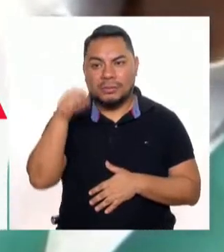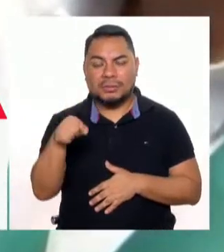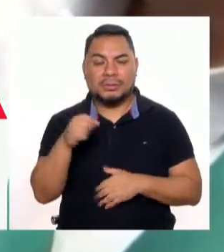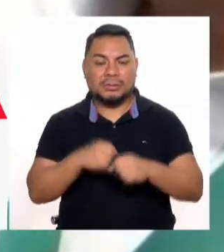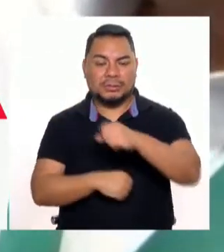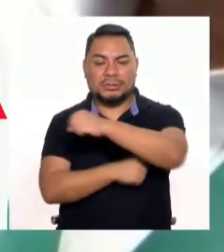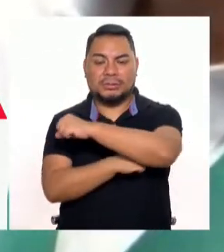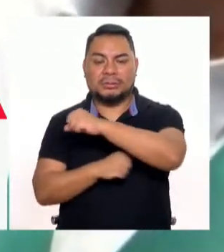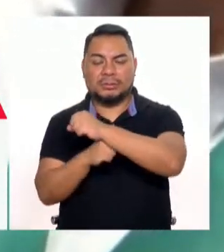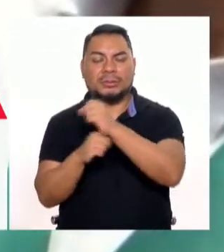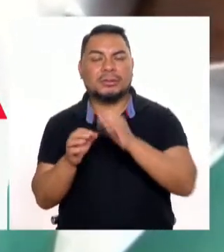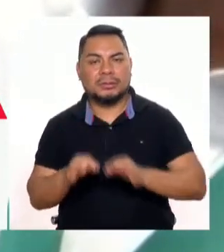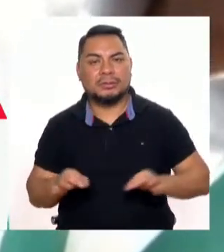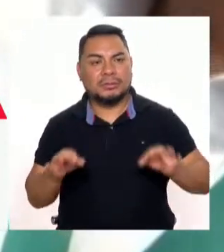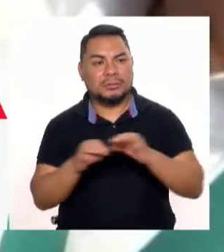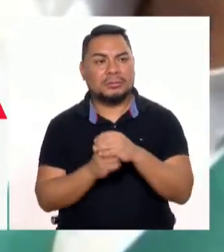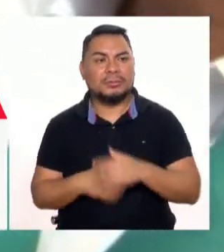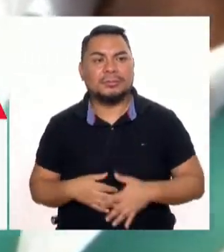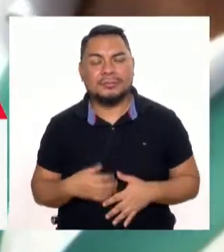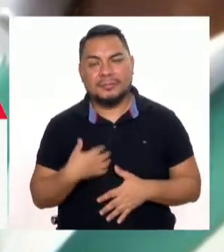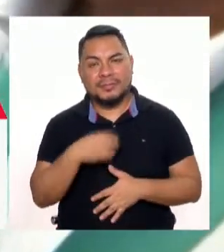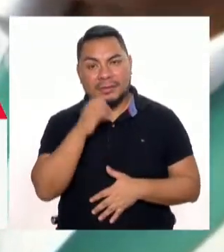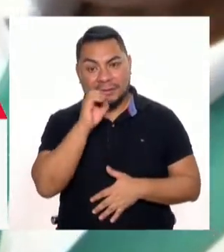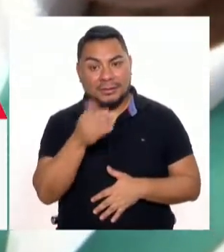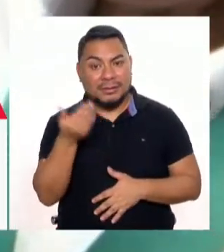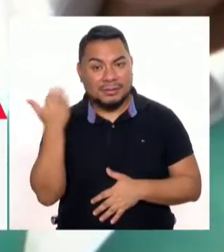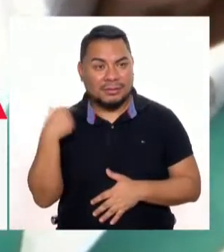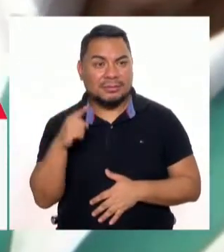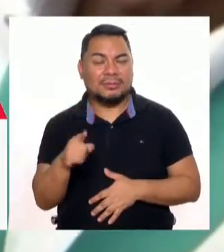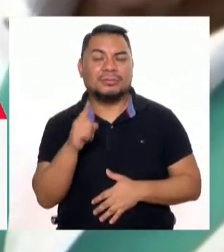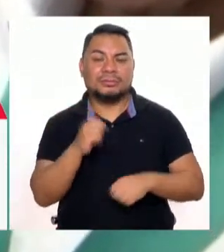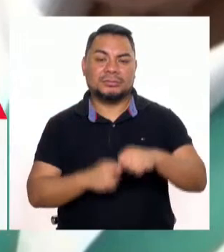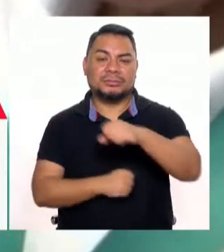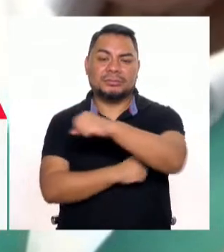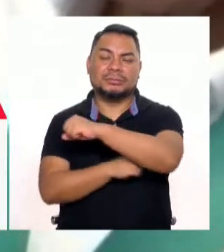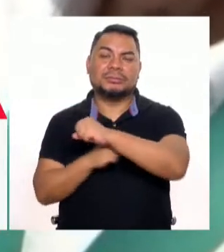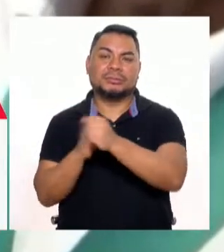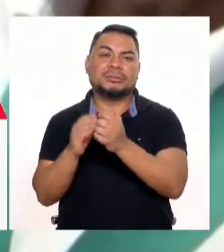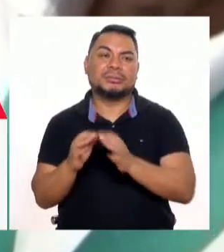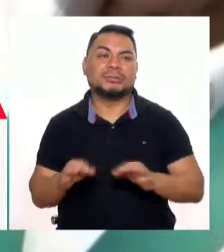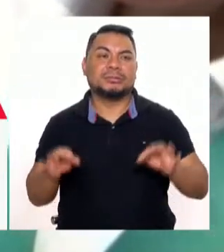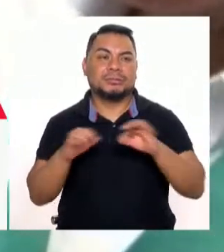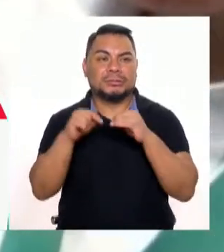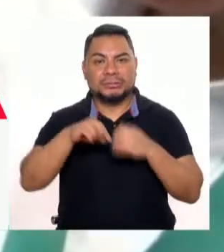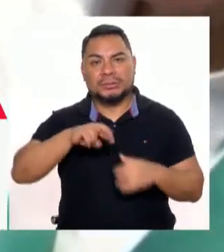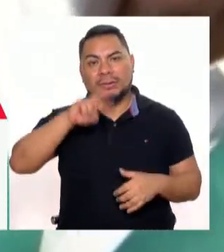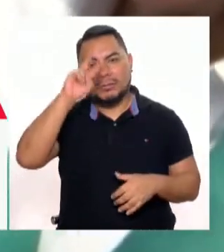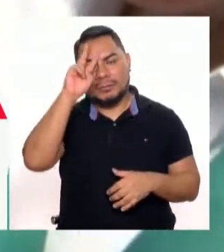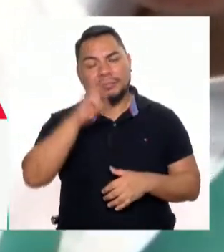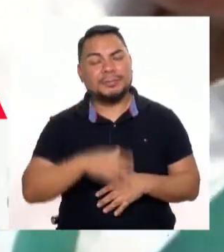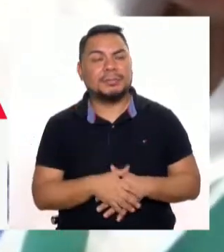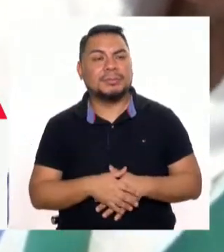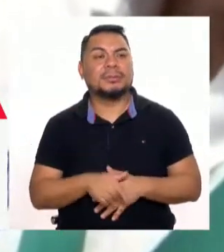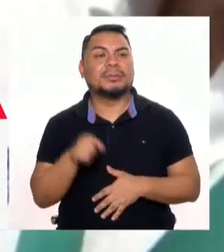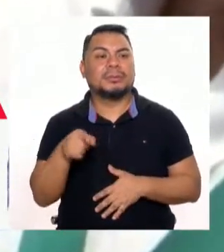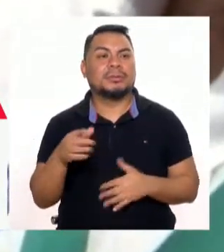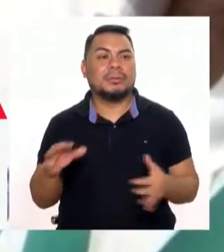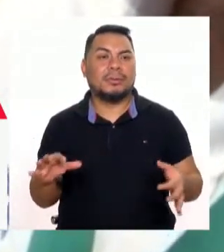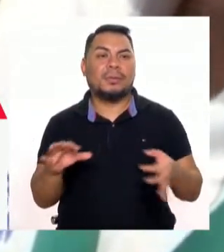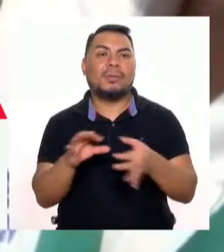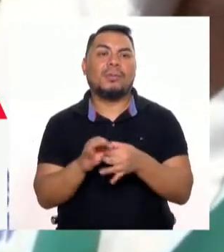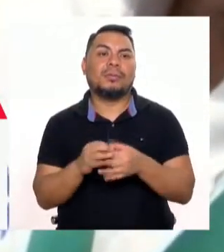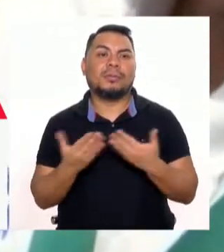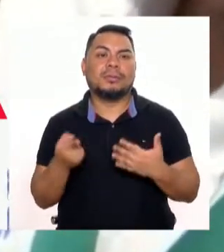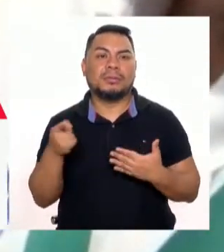es importante como dije en las palabras es uno de los puentes más importantes en el país y Esto va a unir